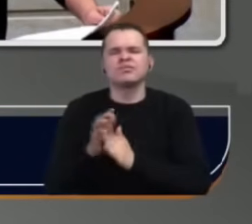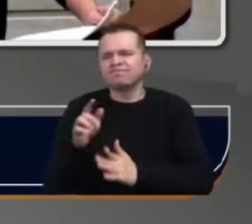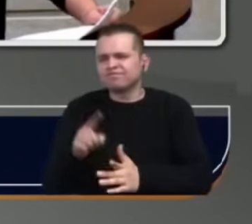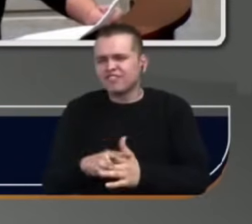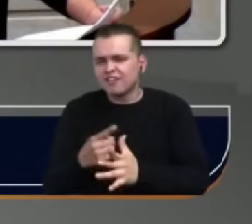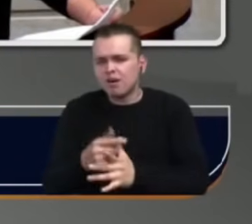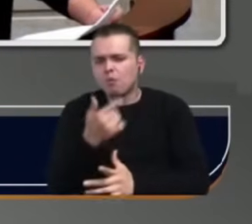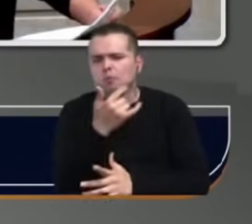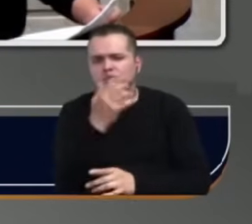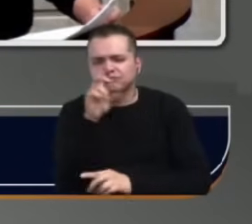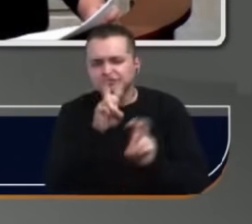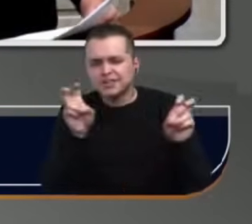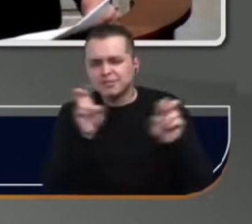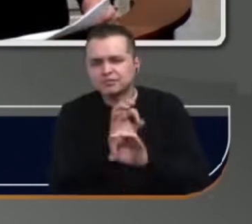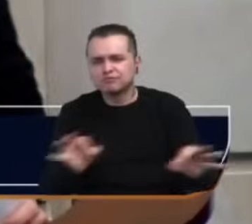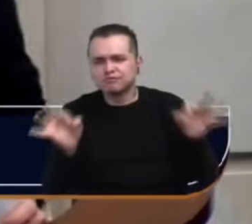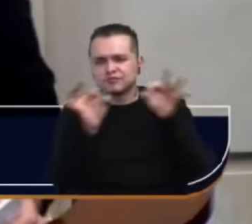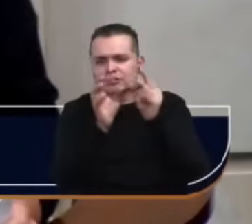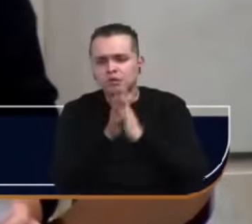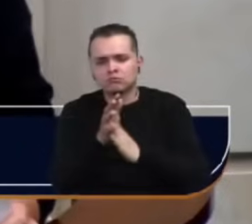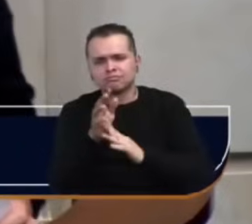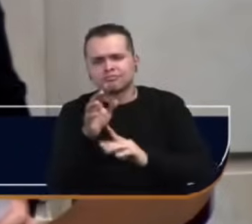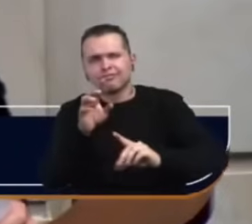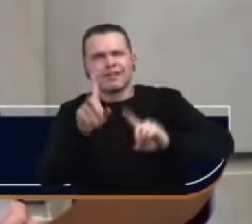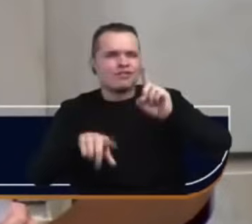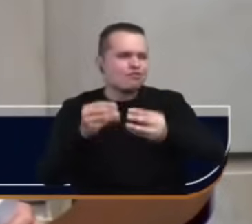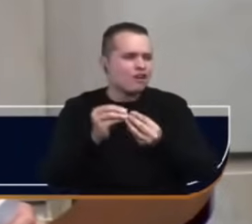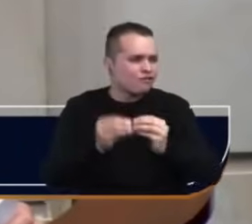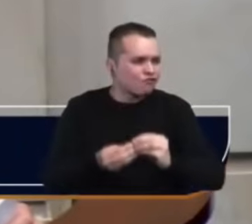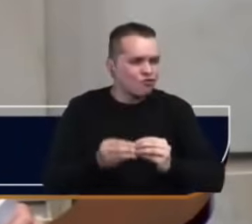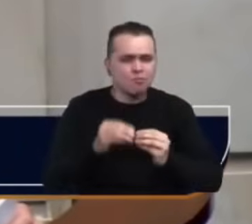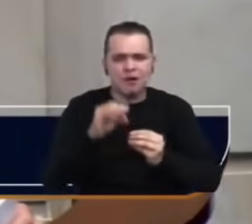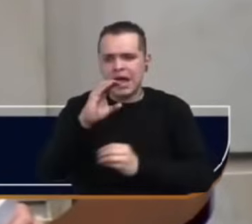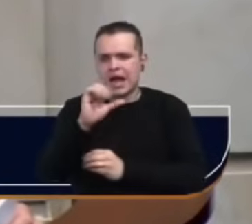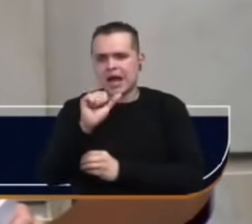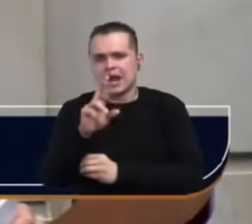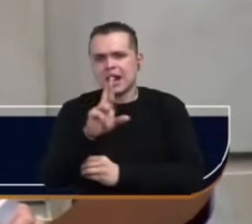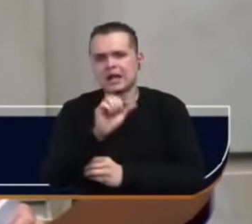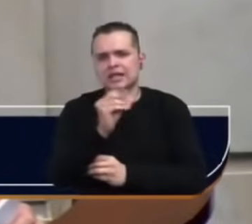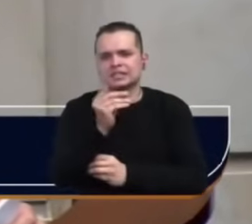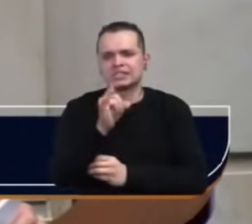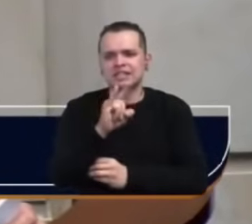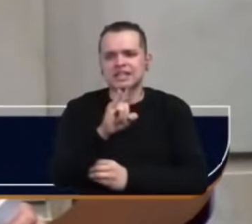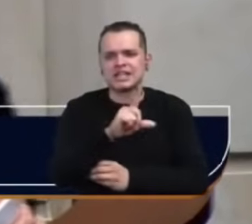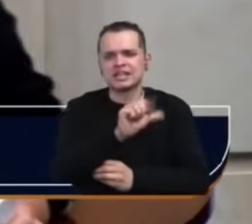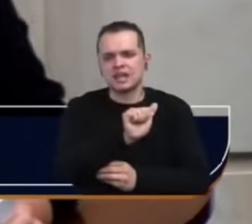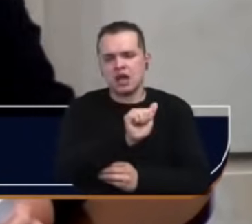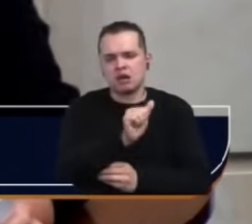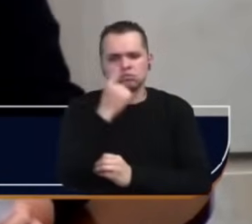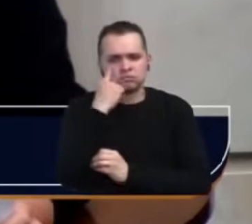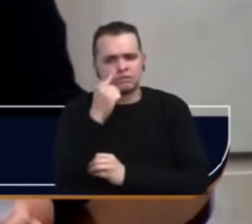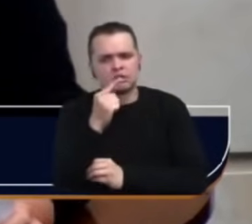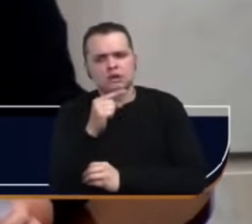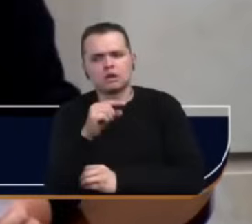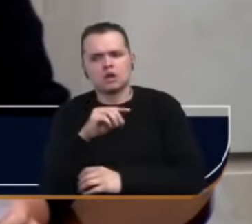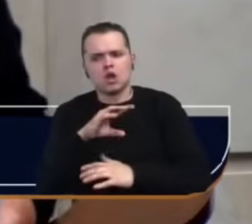Entonces, aquí hay un tema importante, lo planteábamos de alguna manera con Carrasquilla, y es el papel de Néstor Humberto Martínez